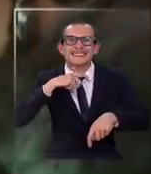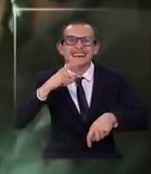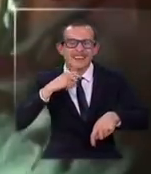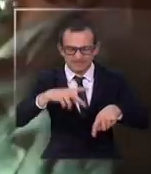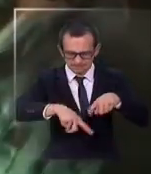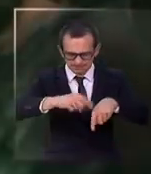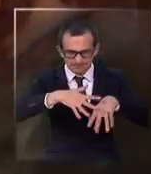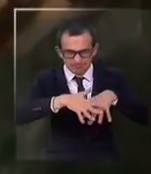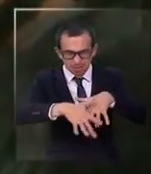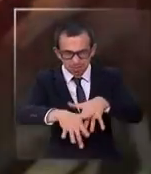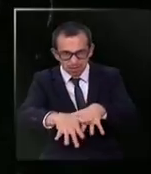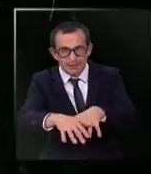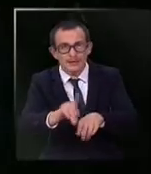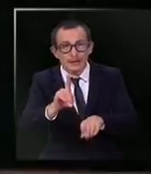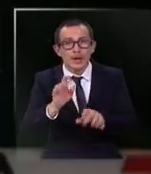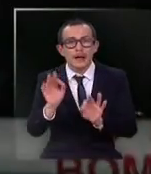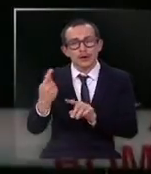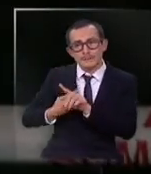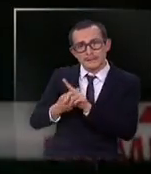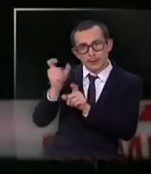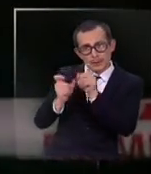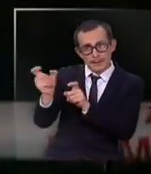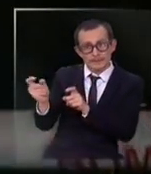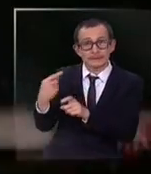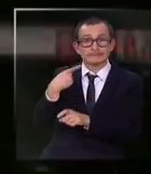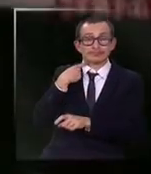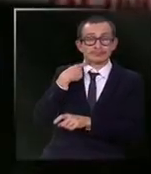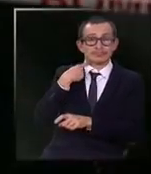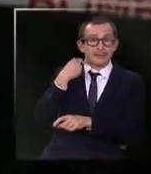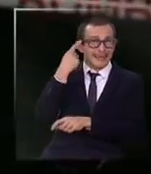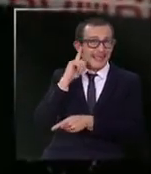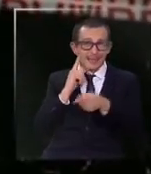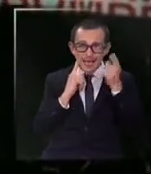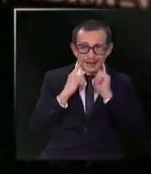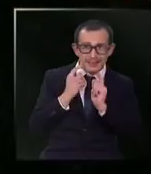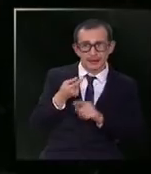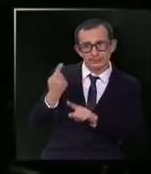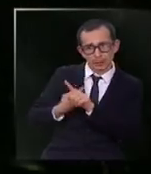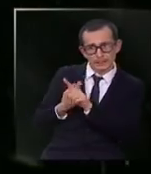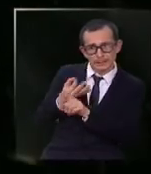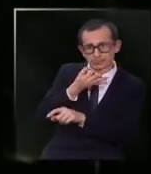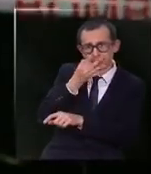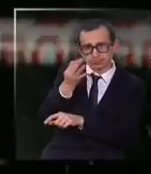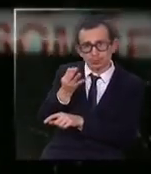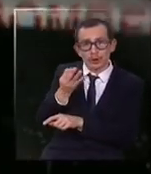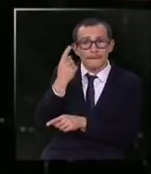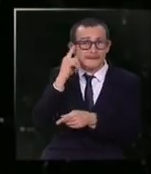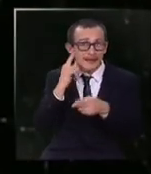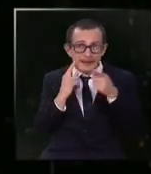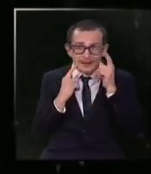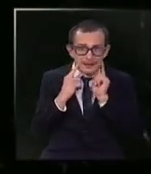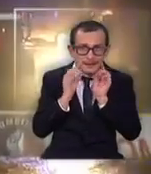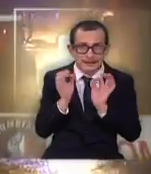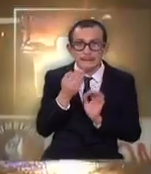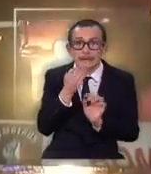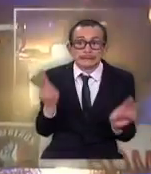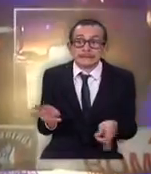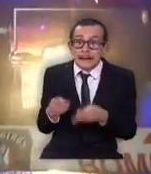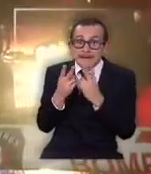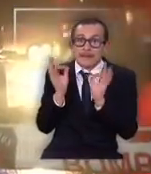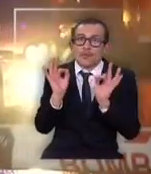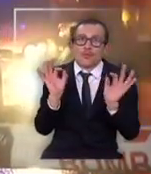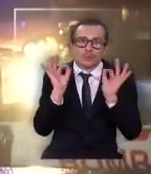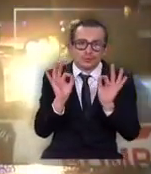con algunos de las personas que resultaron lesionadas o mejor dicho también ilesas,